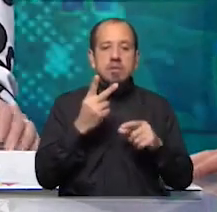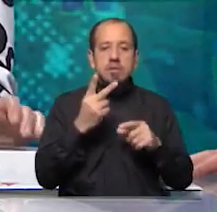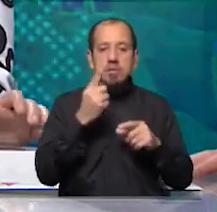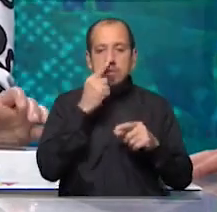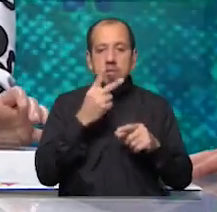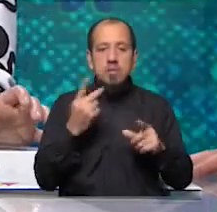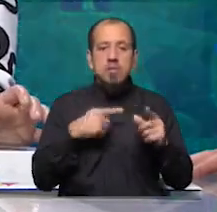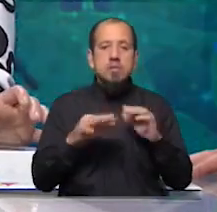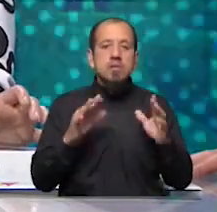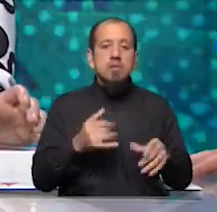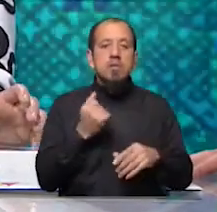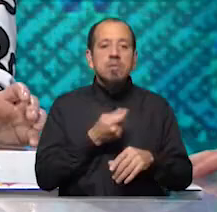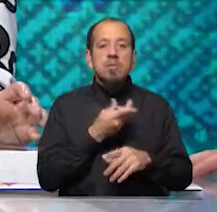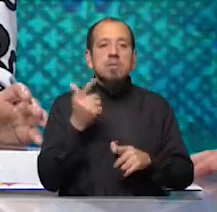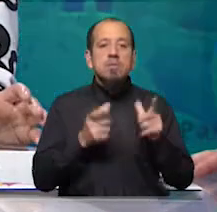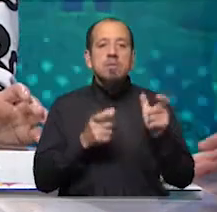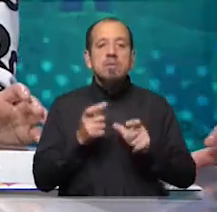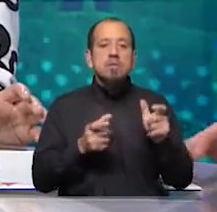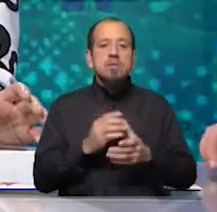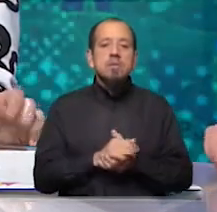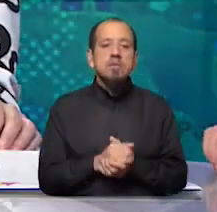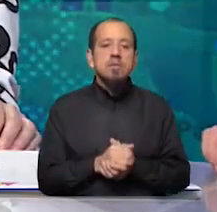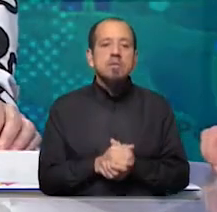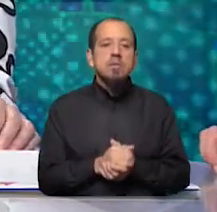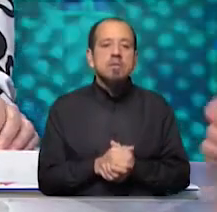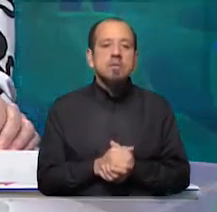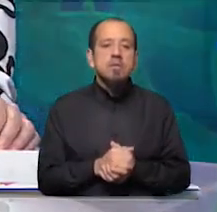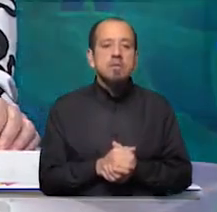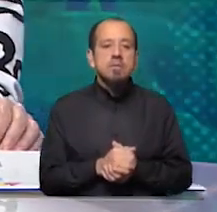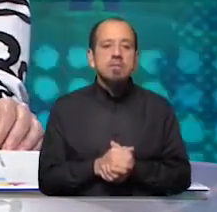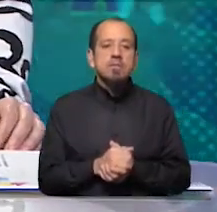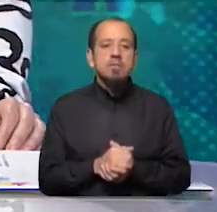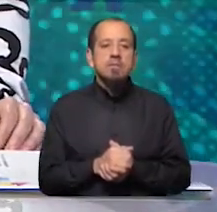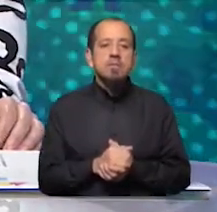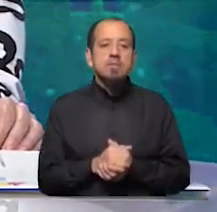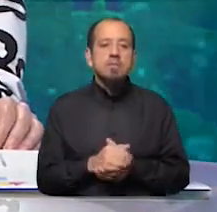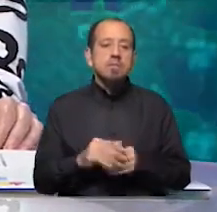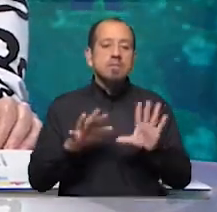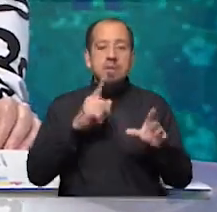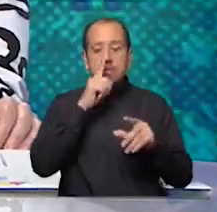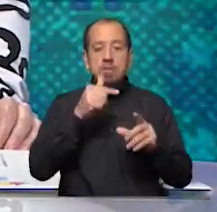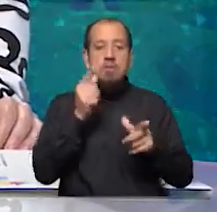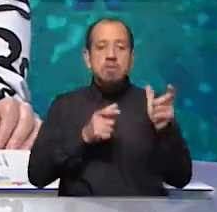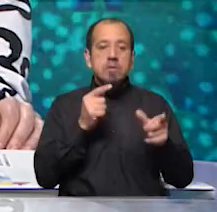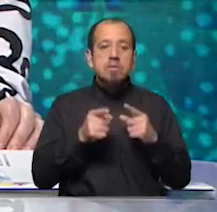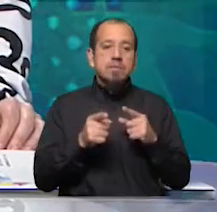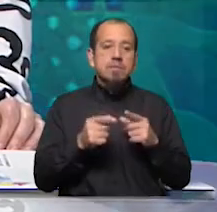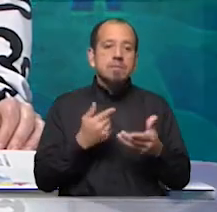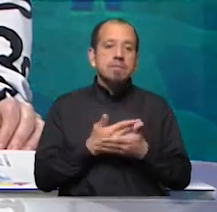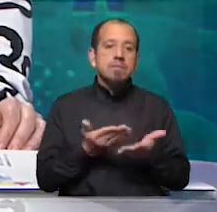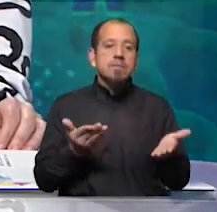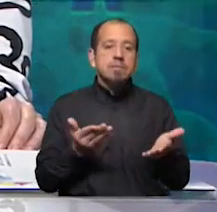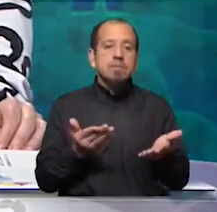cuánta gente va a haber Diez mil en las últimas ediciones tal cual bueno Esto también demuestra